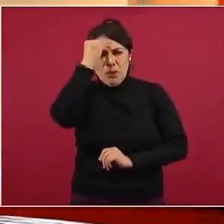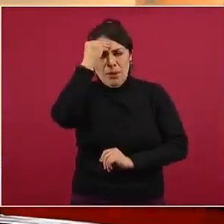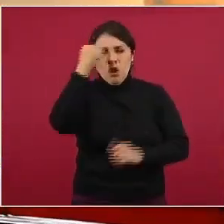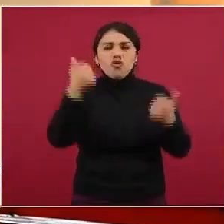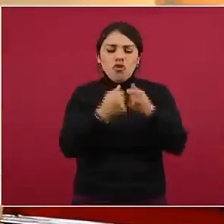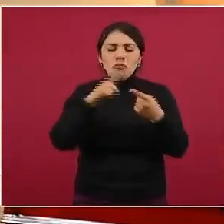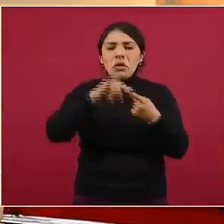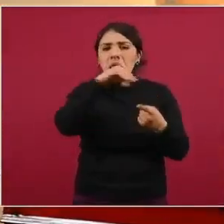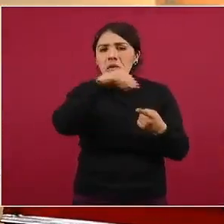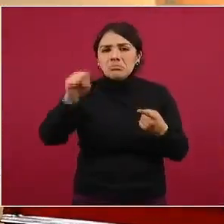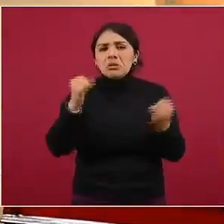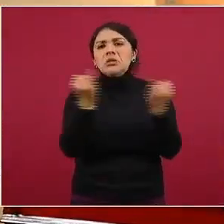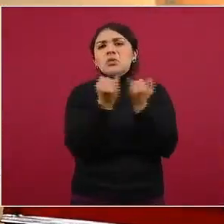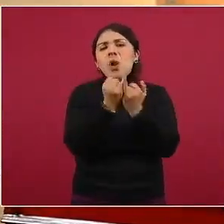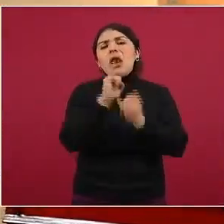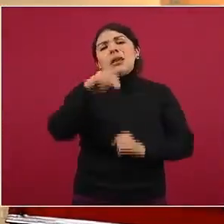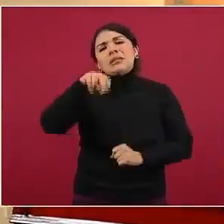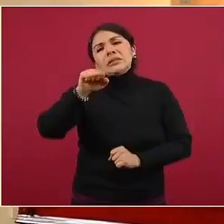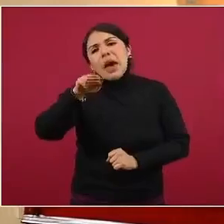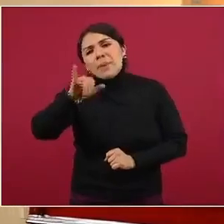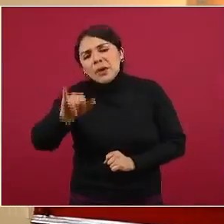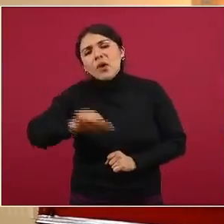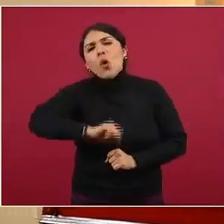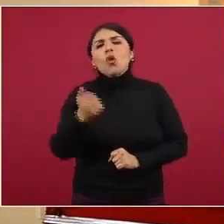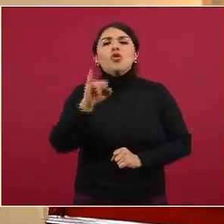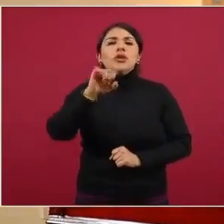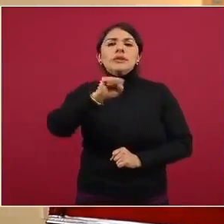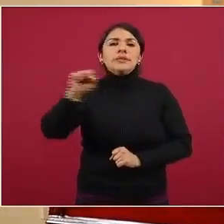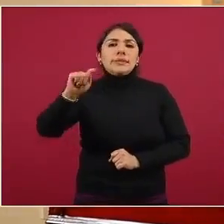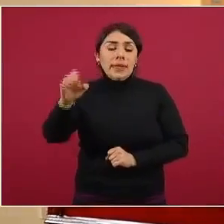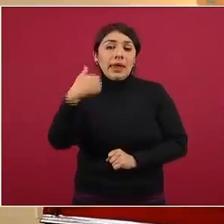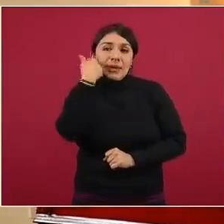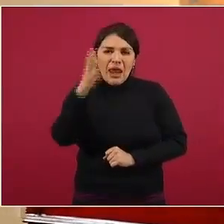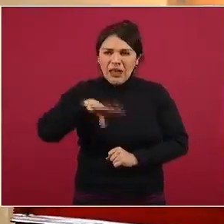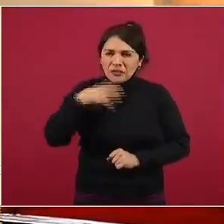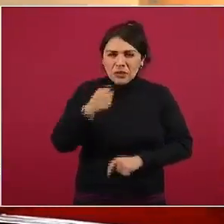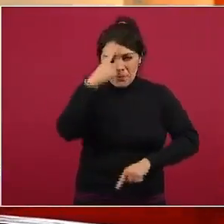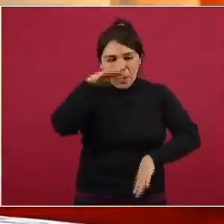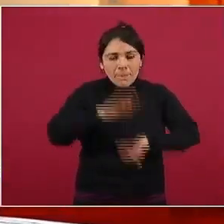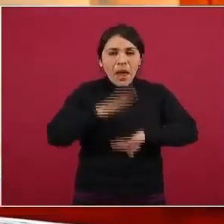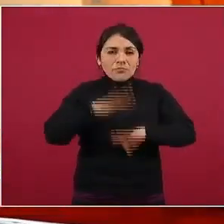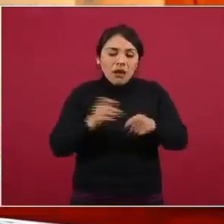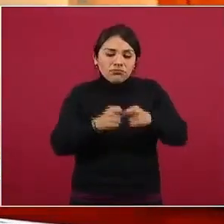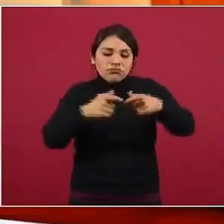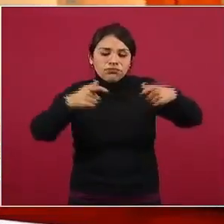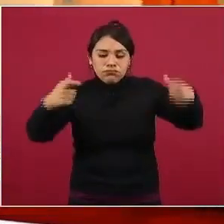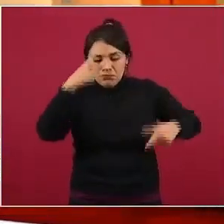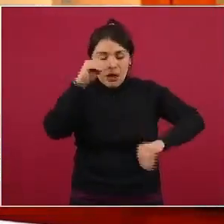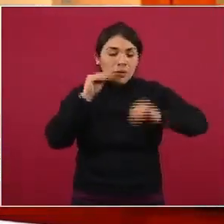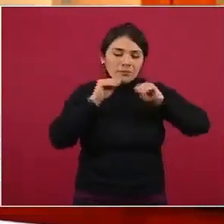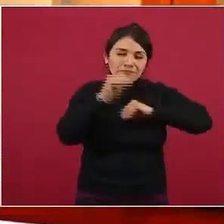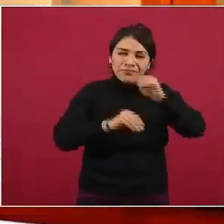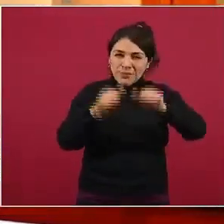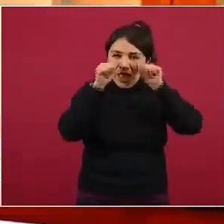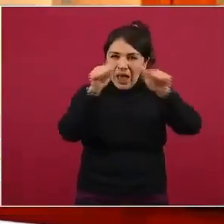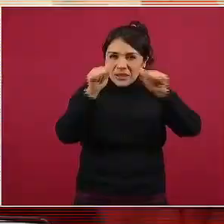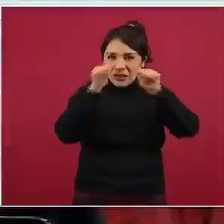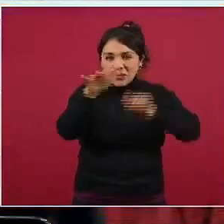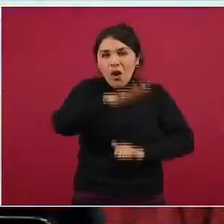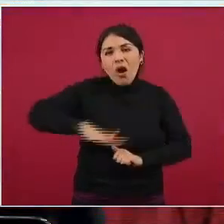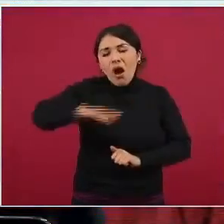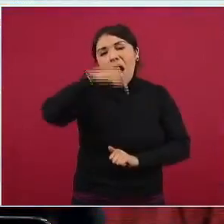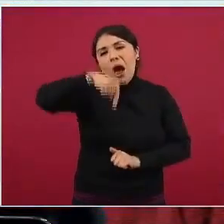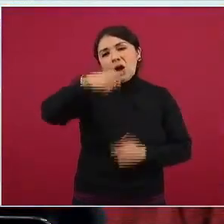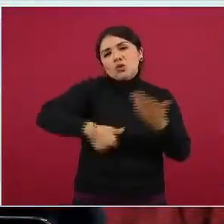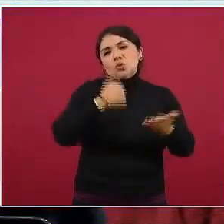esfuerzos similares por parte del INSABI y del ISSSTE, en el que se ha fortalecido las capacidades en la